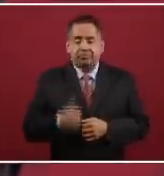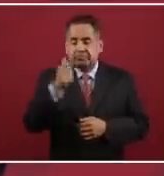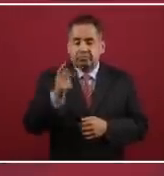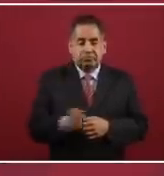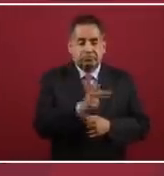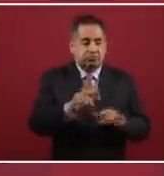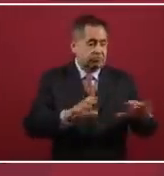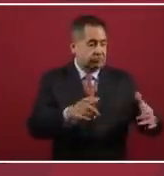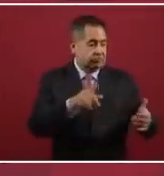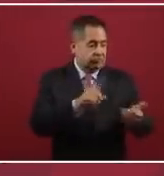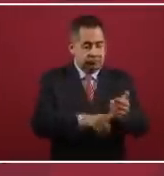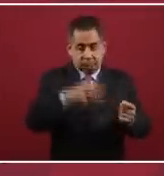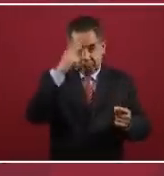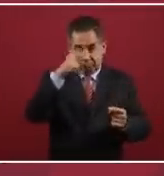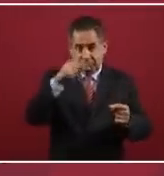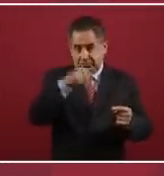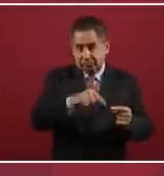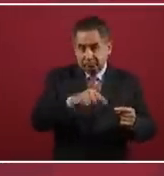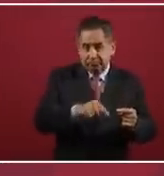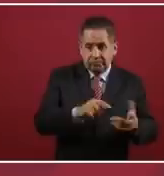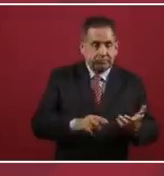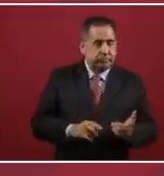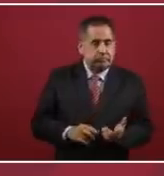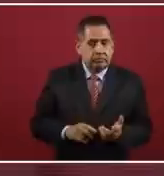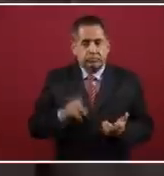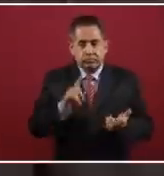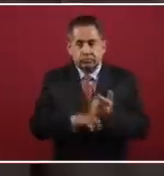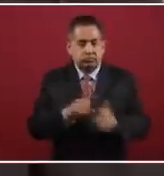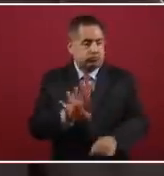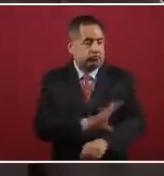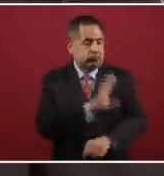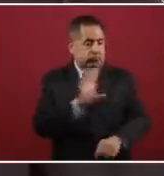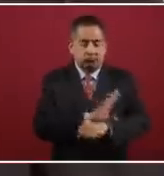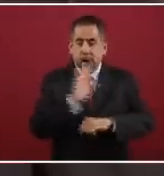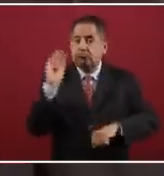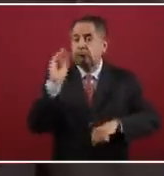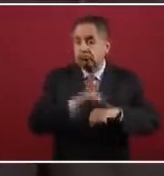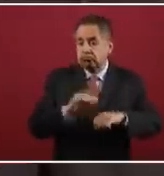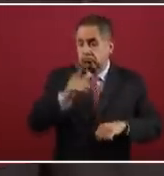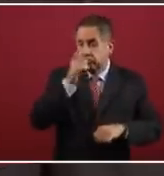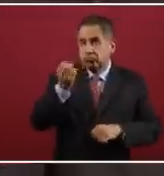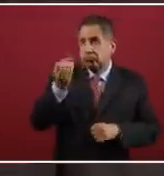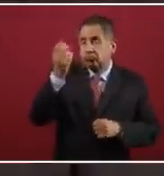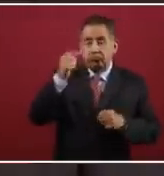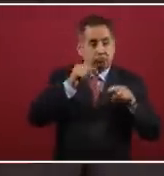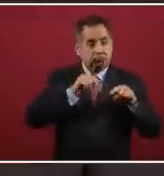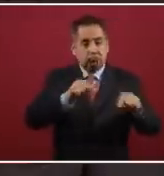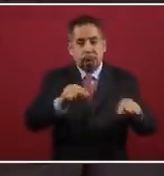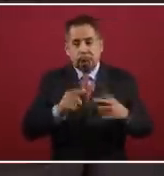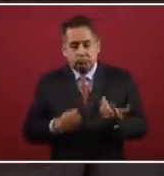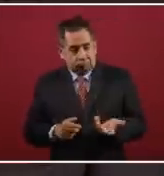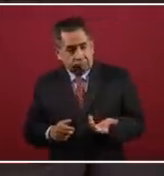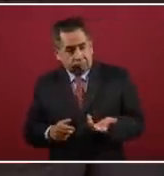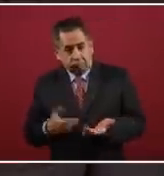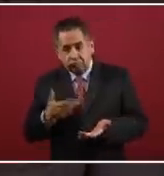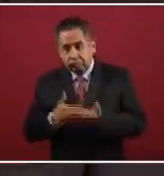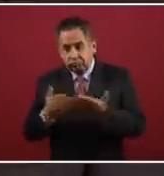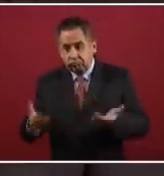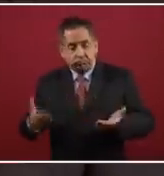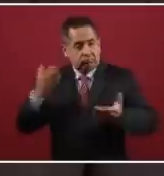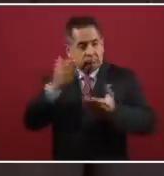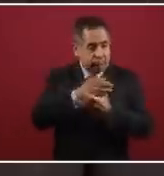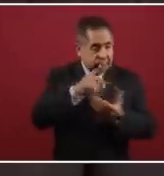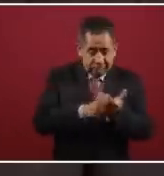de México que tuvo energía eléctrica. Y si ustedes van ahora a